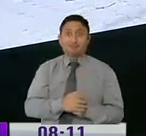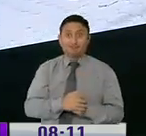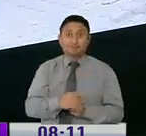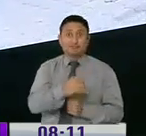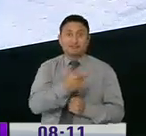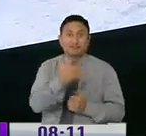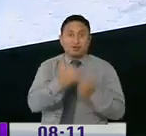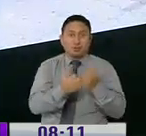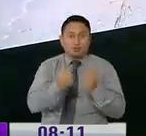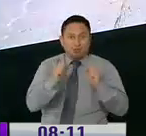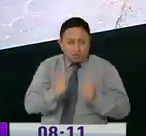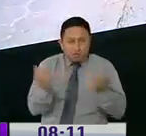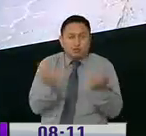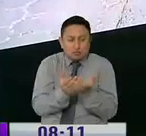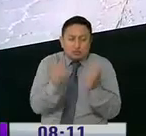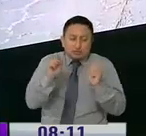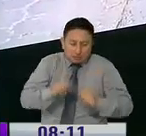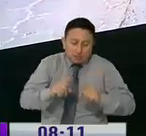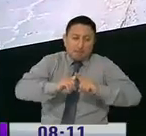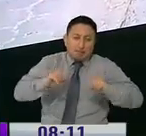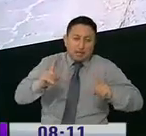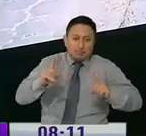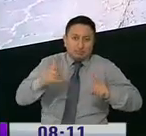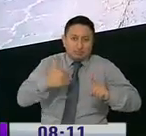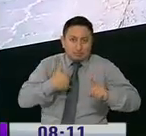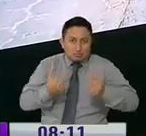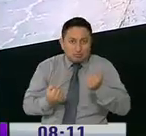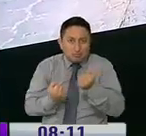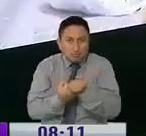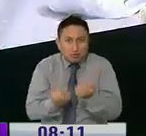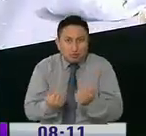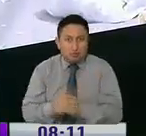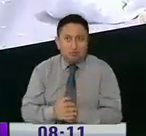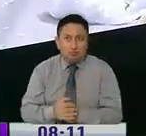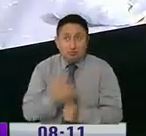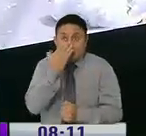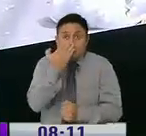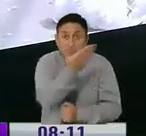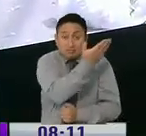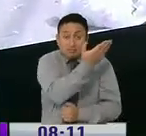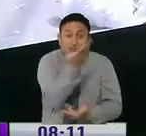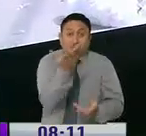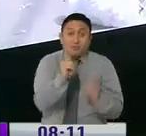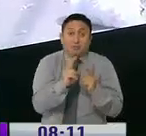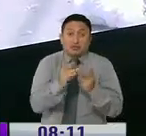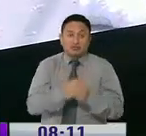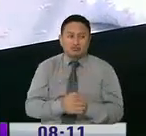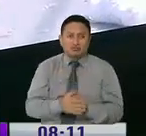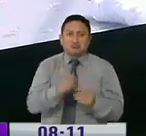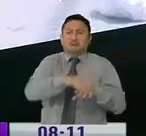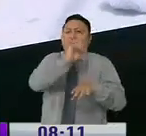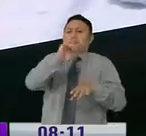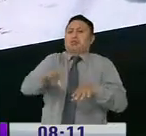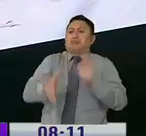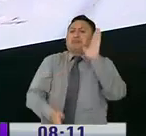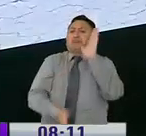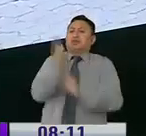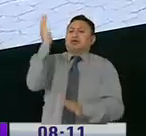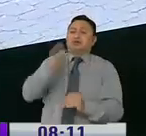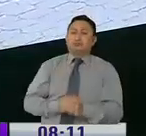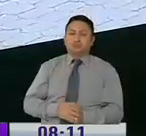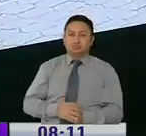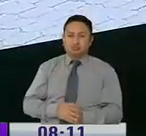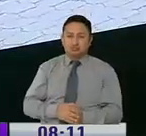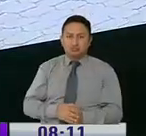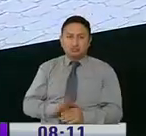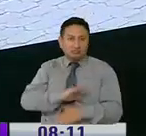un problema de recolección, es obvio, pero colaboremos. Miren esto, vecinos que hoy votan ahí se van, y esto pasa en todas las zonas